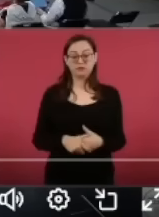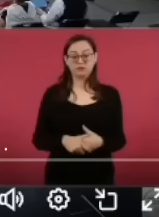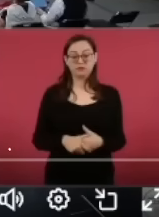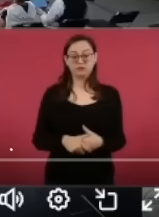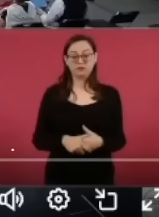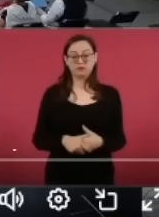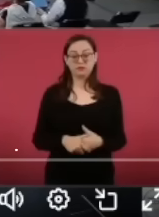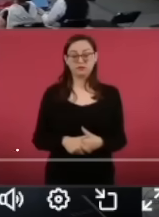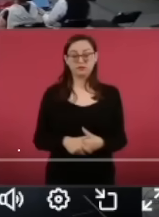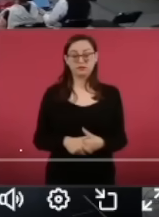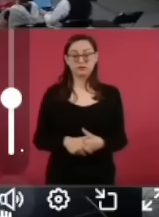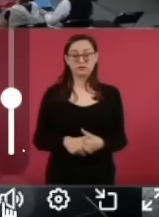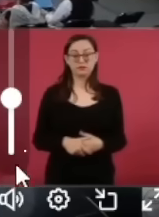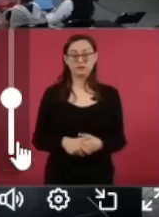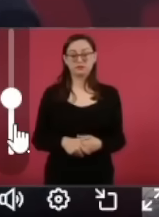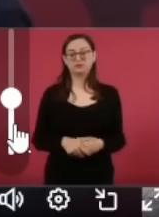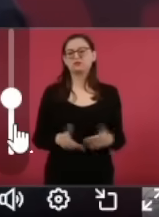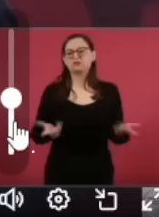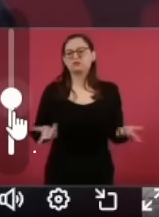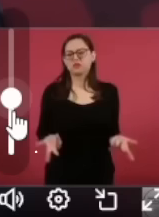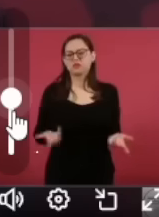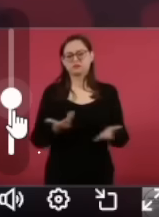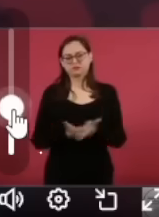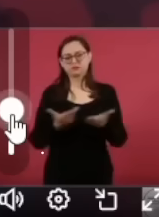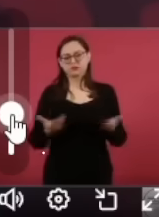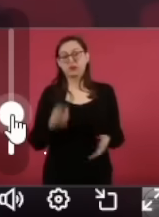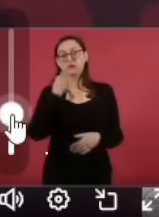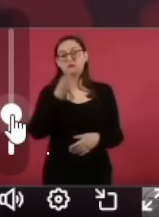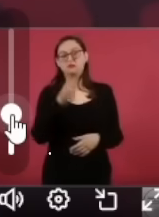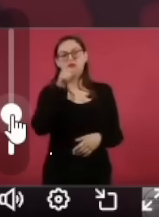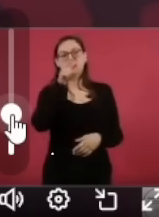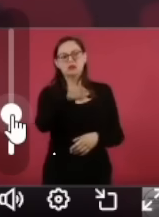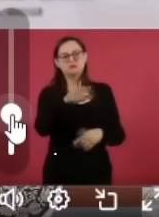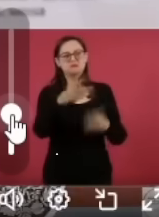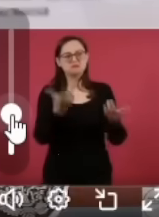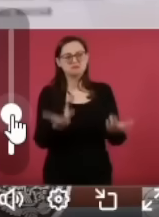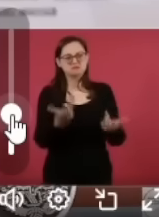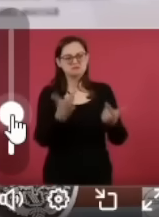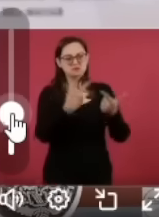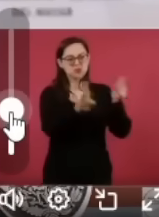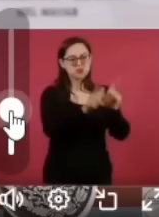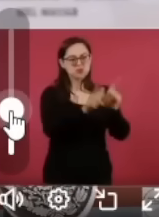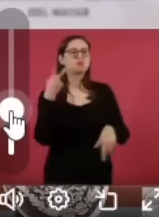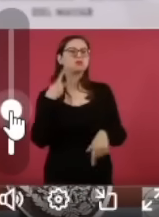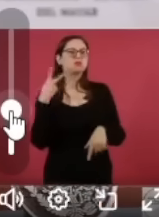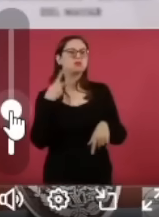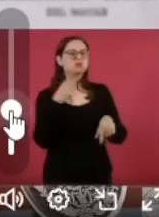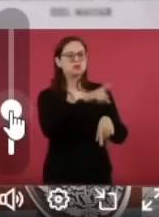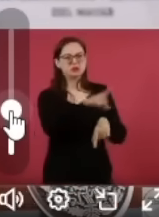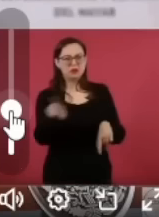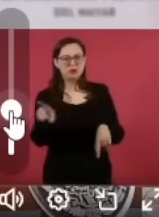achis Gálvez supuesta sobre representación la Constitución es muy